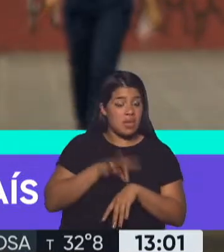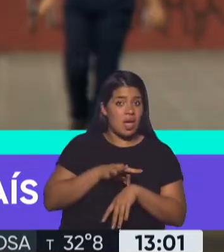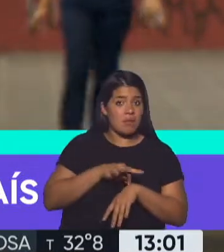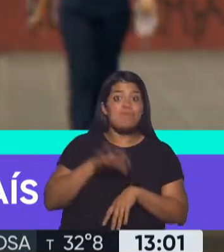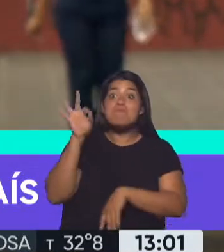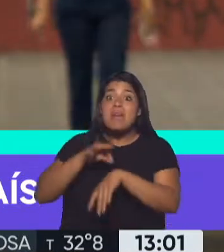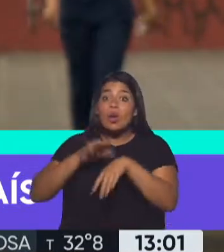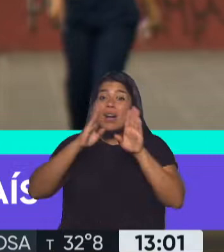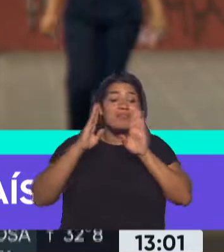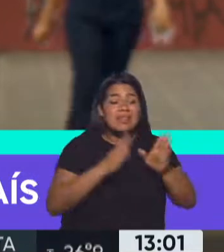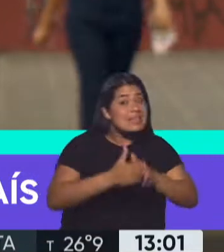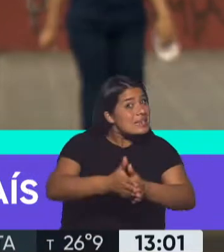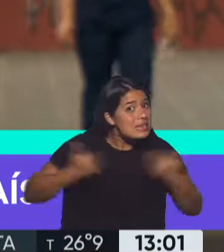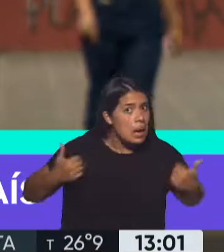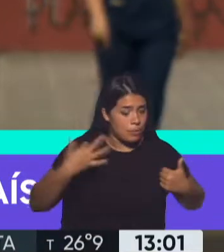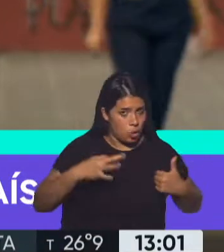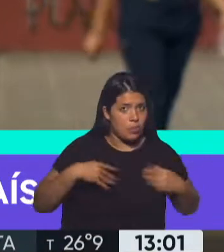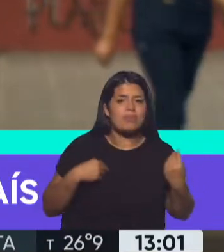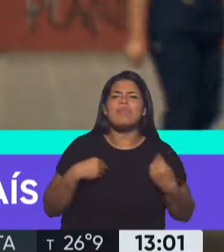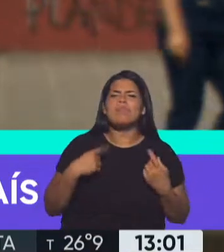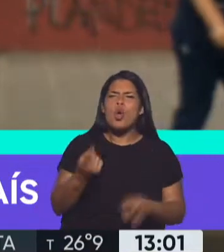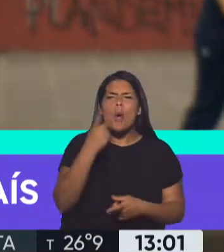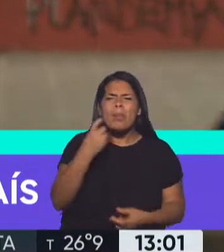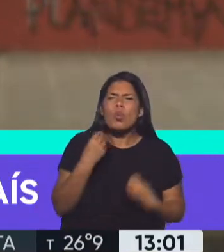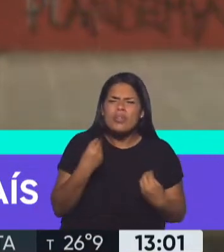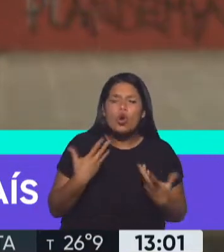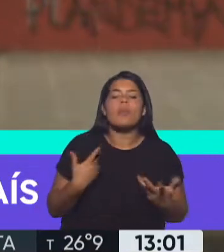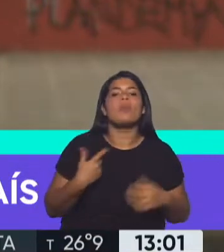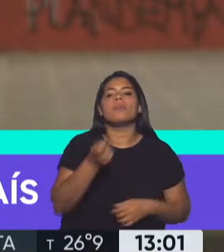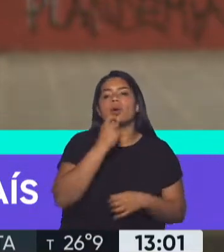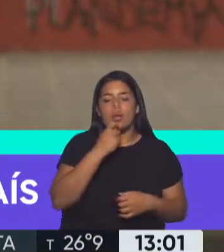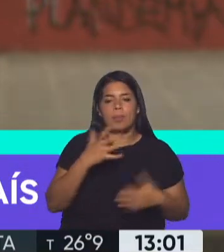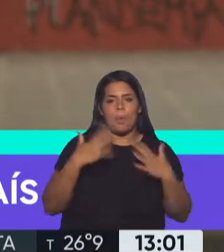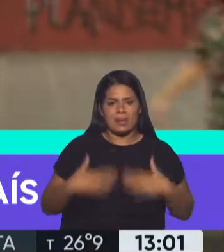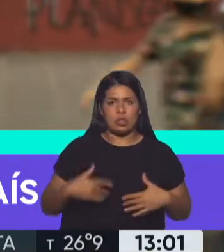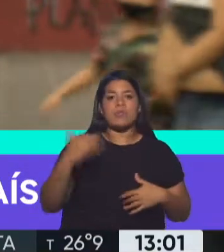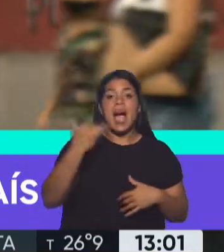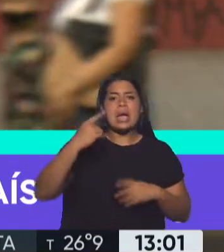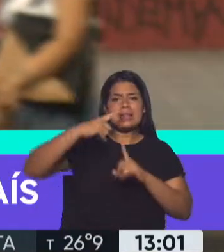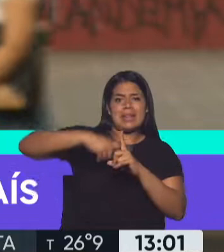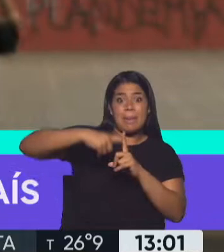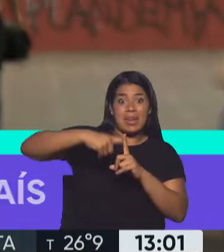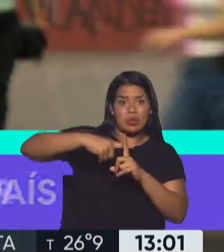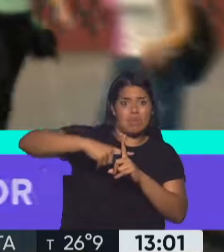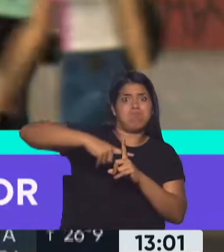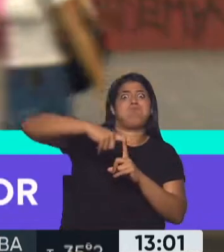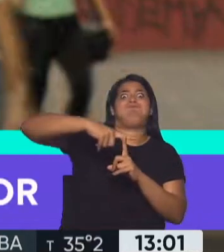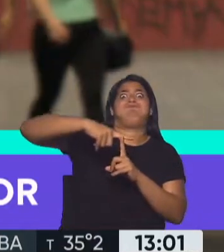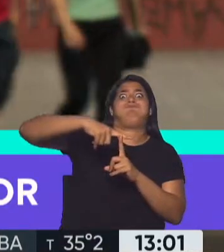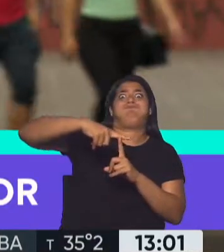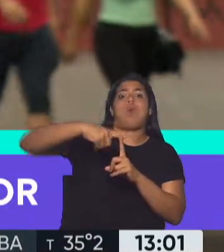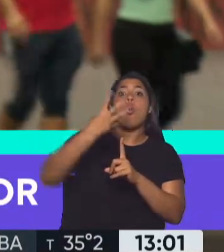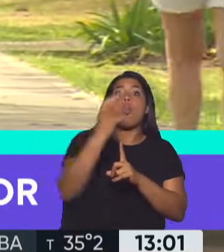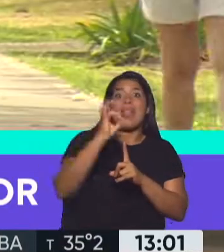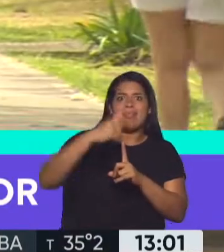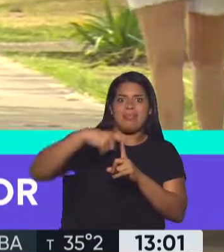médica inmediata, el golpe de calor. ¿Cómo se caracteriza una persona que tiene una forma de elevación muy alta de la temperatura corporal, habitualmente por encima de los